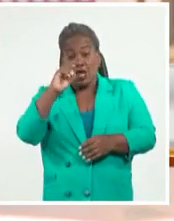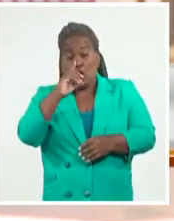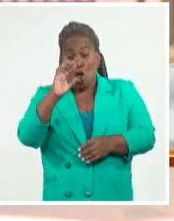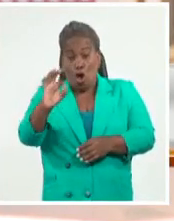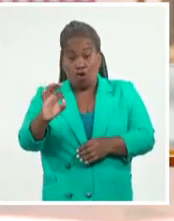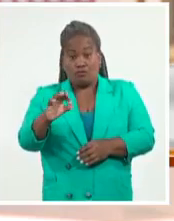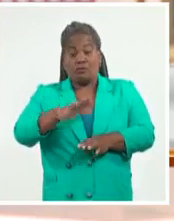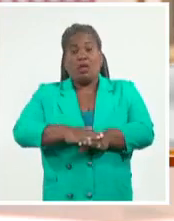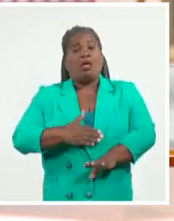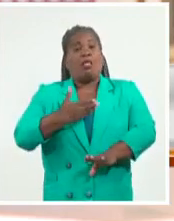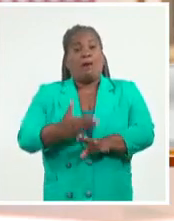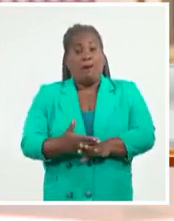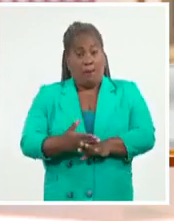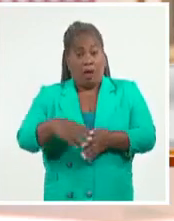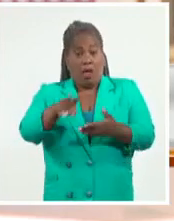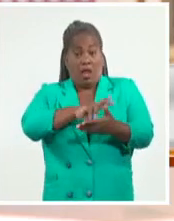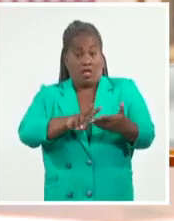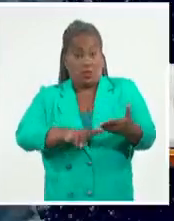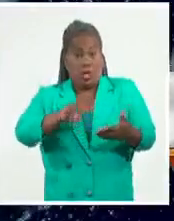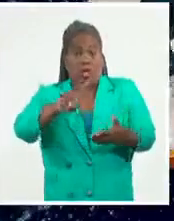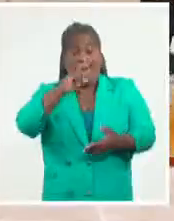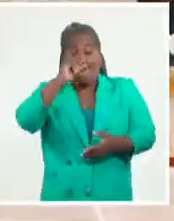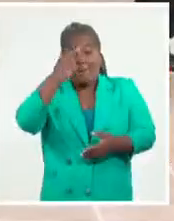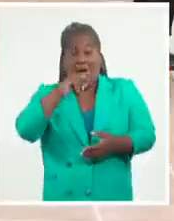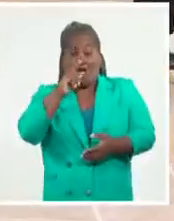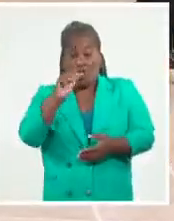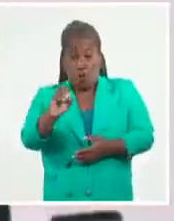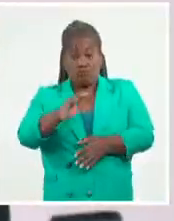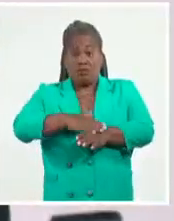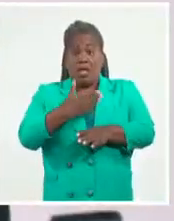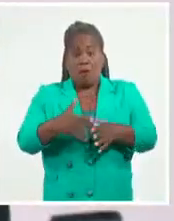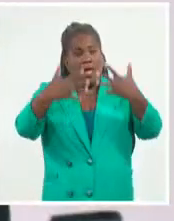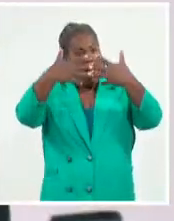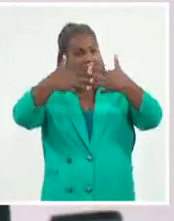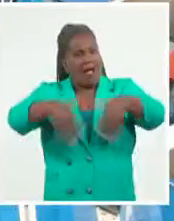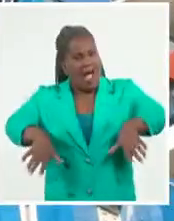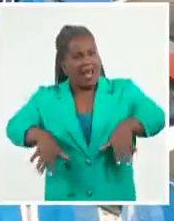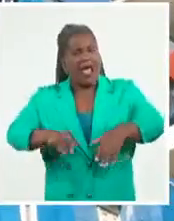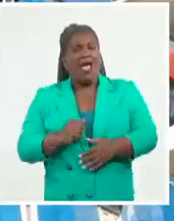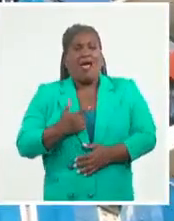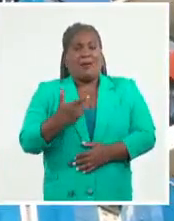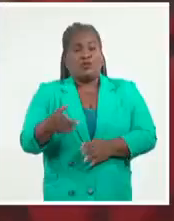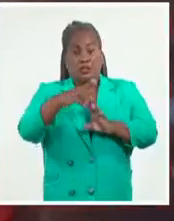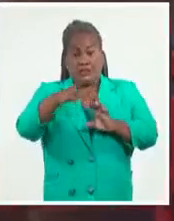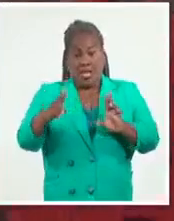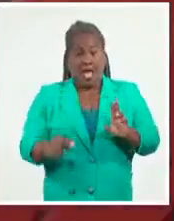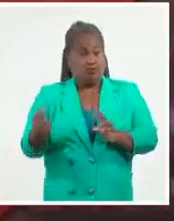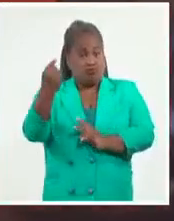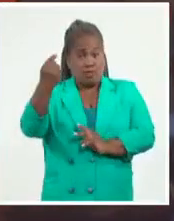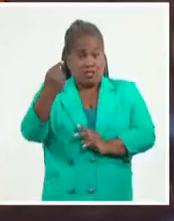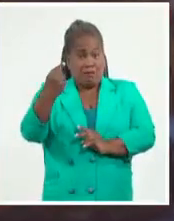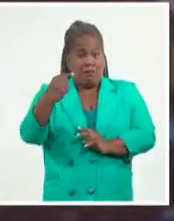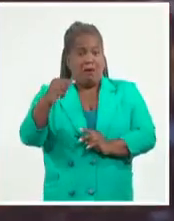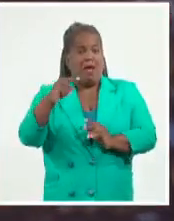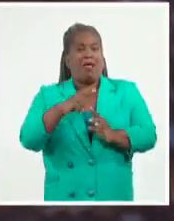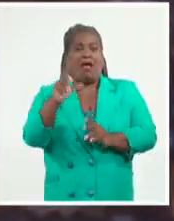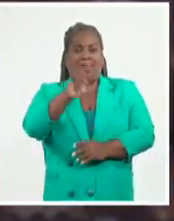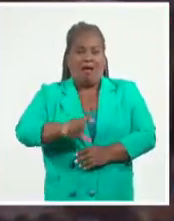habitual, tendríamos la lectura del bando y una gala de apertura que sería en el Teatro Principal de nuestra ciudad de Camagüey. Así